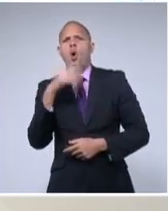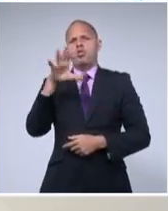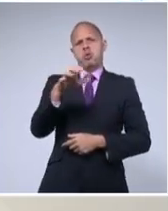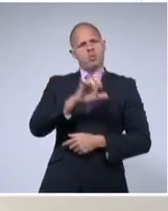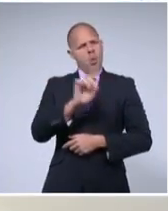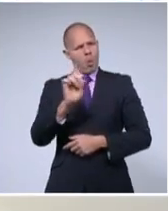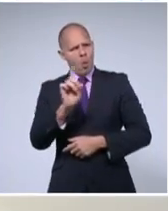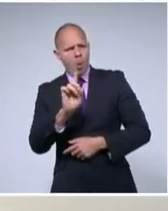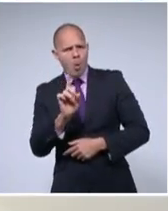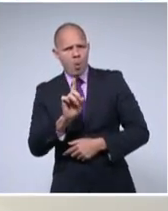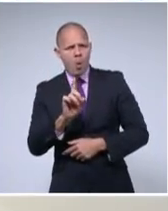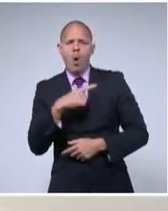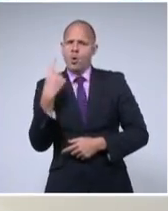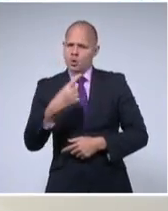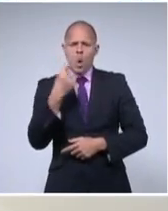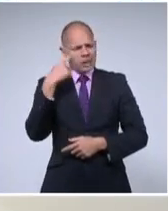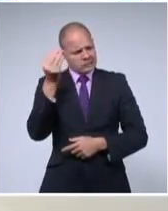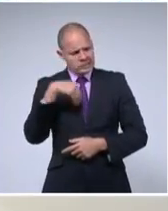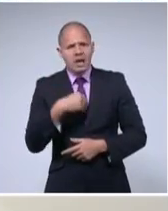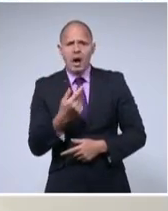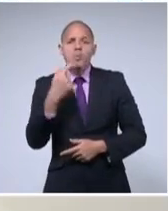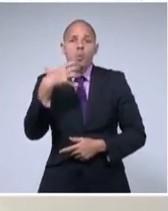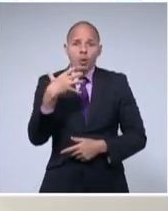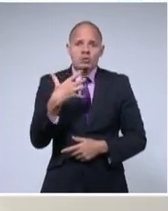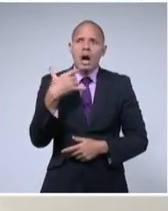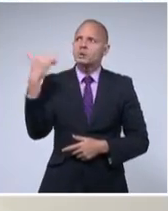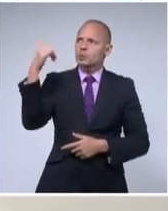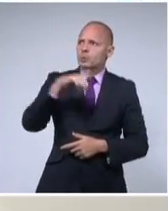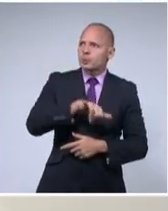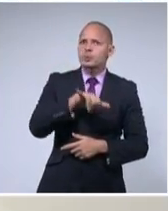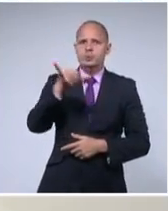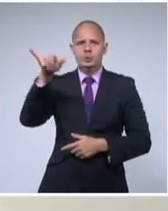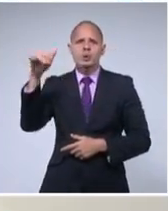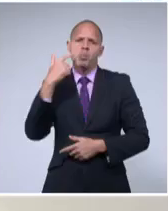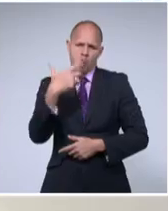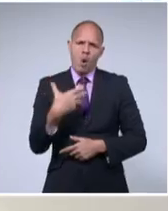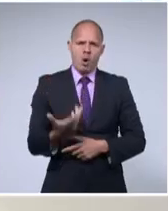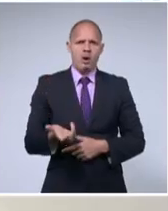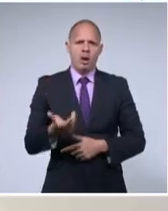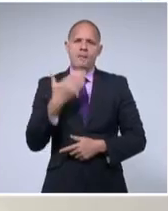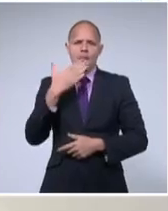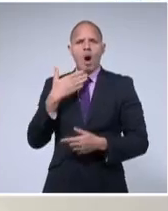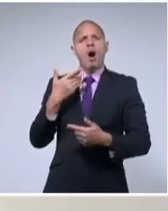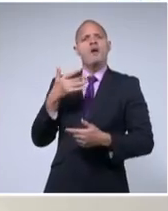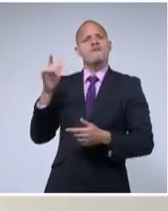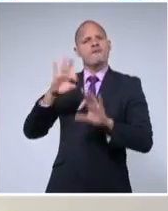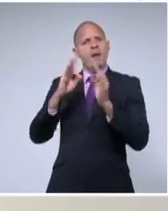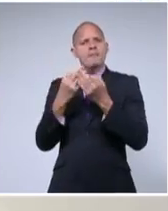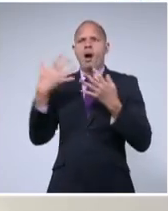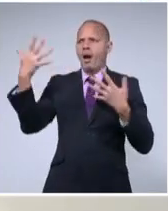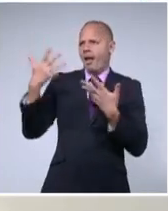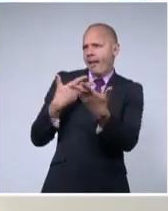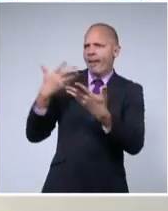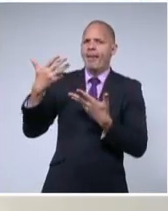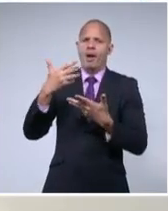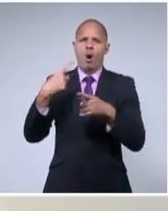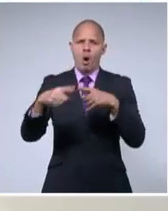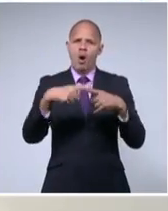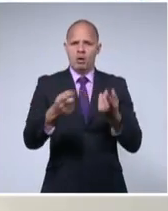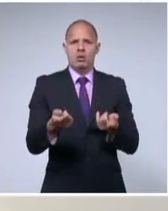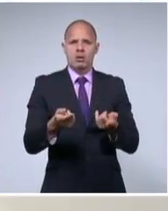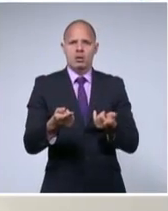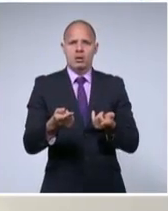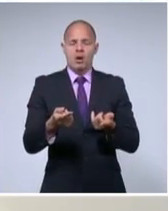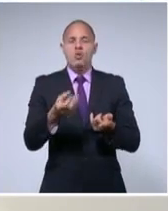vienen. Desde aquí apreciamos ese flujo necesario para la estabilidad económica y la tranquilidad de la familia, pero la salud de todos no